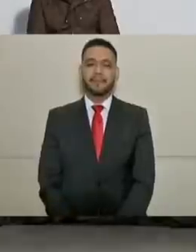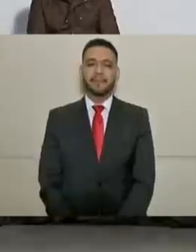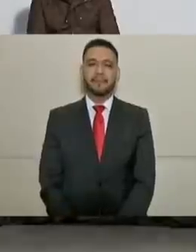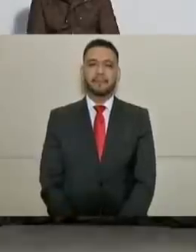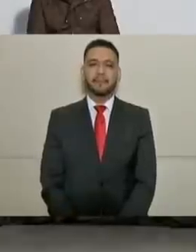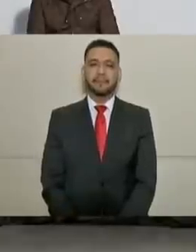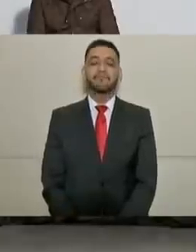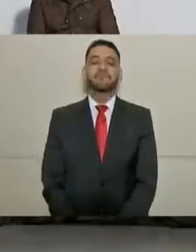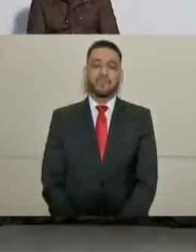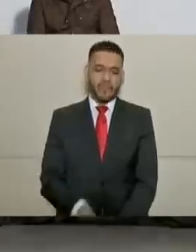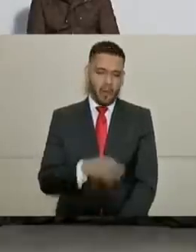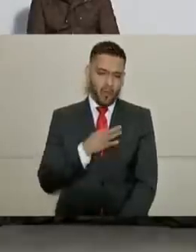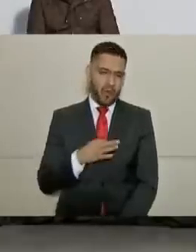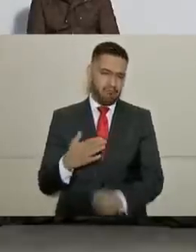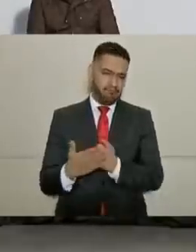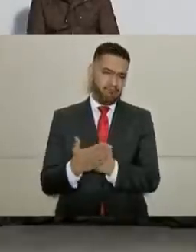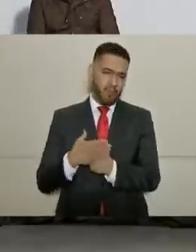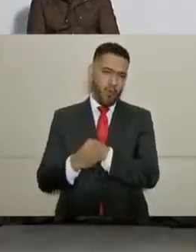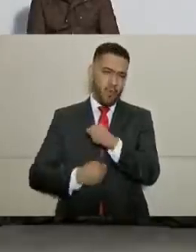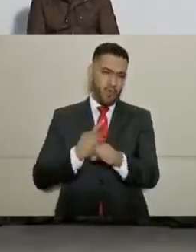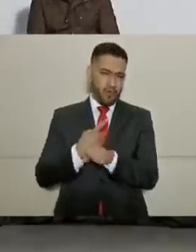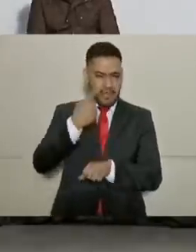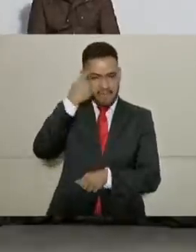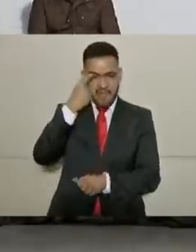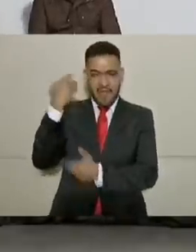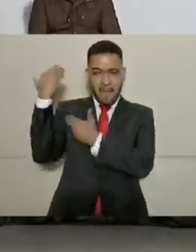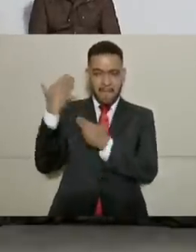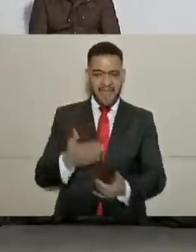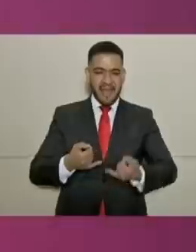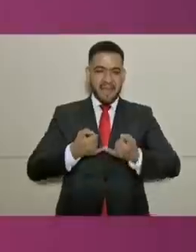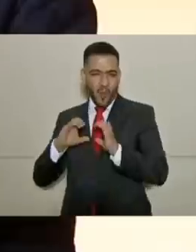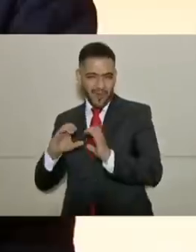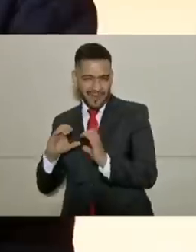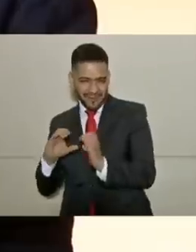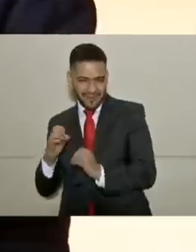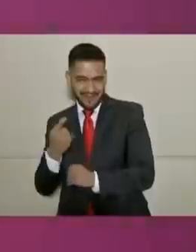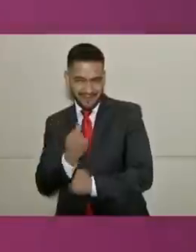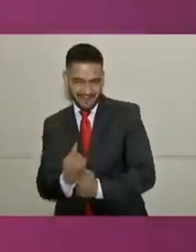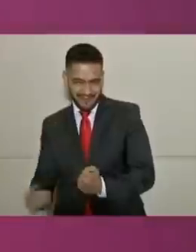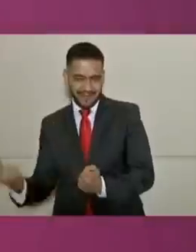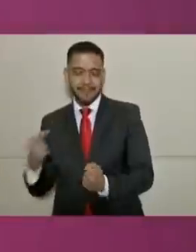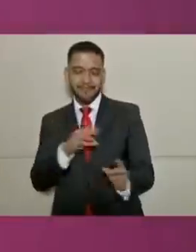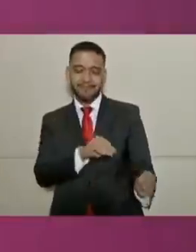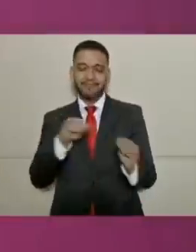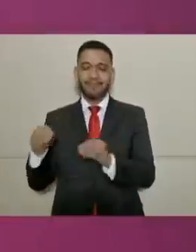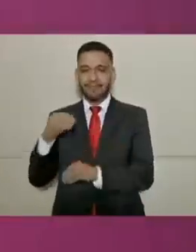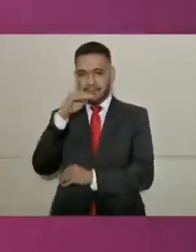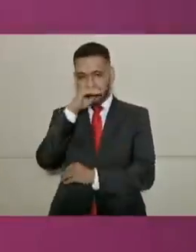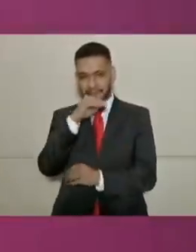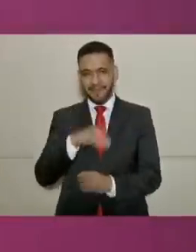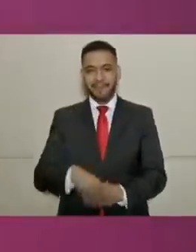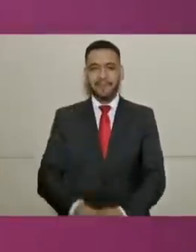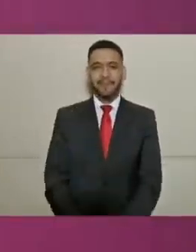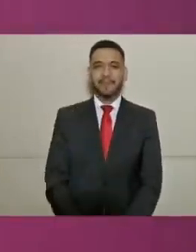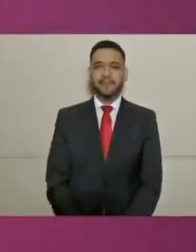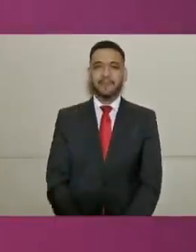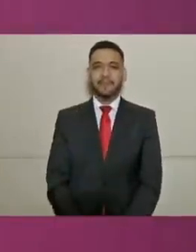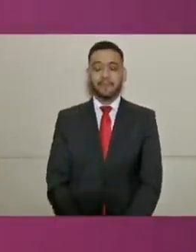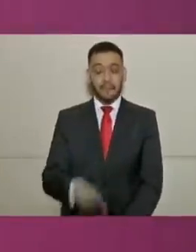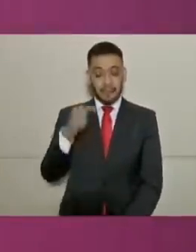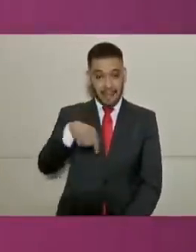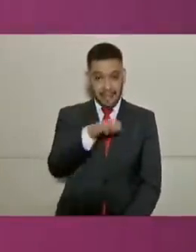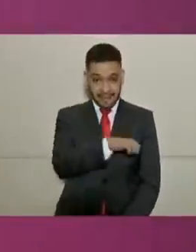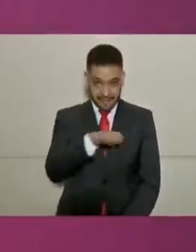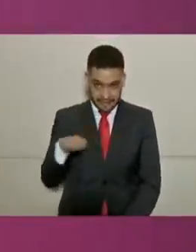a inaugurar esa importante obra. Aquí en el municipio de Ensenada,